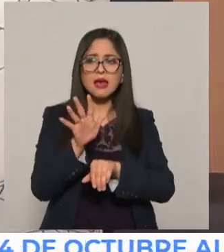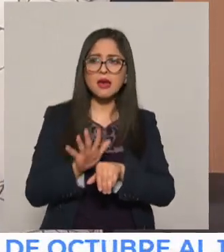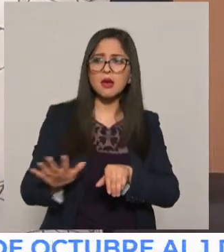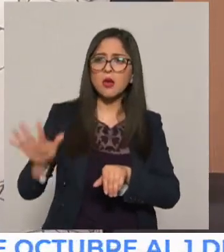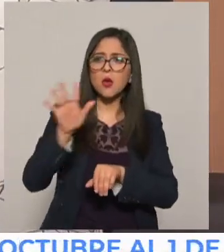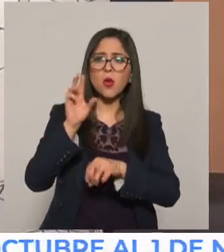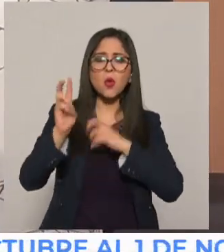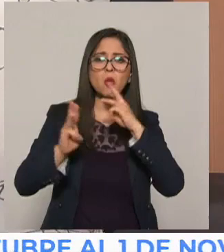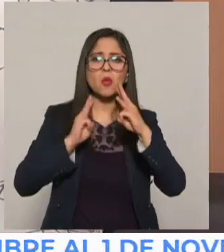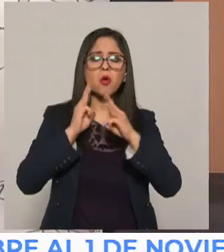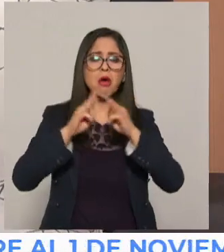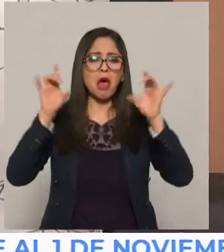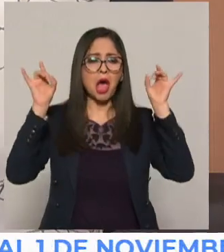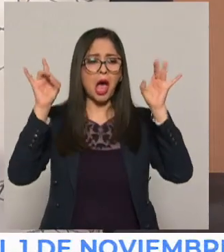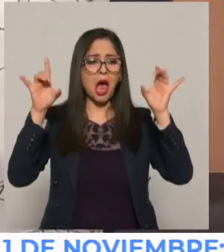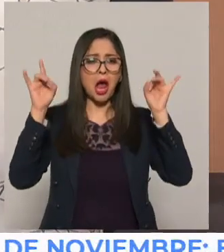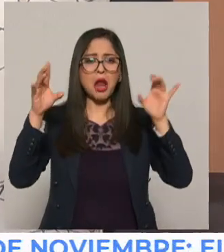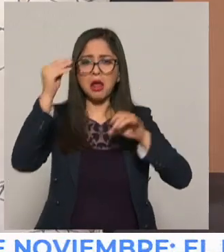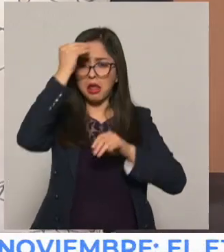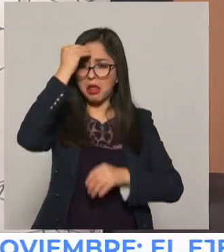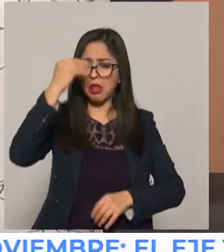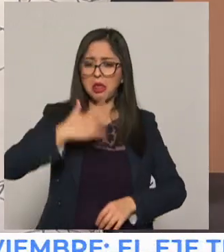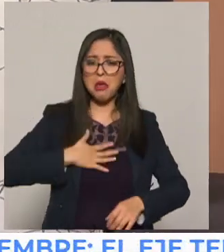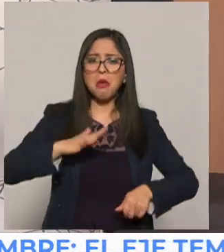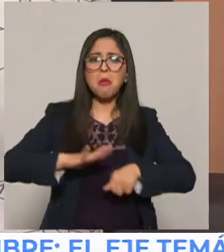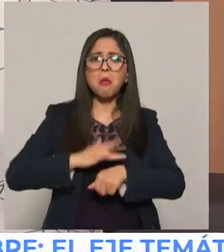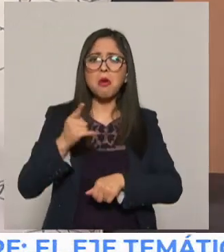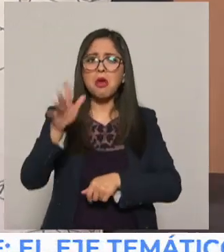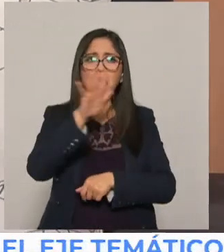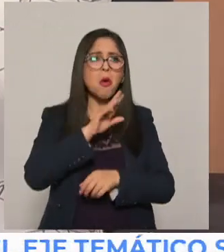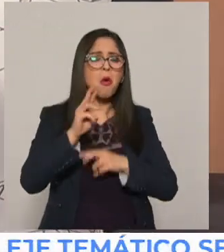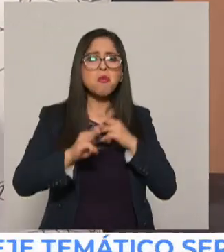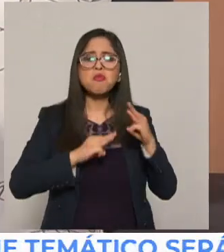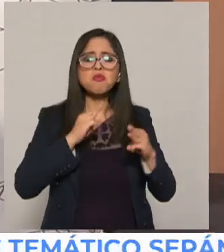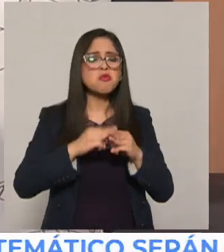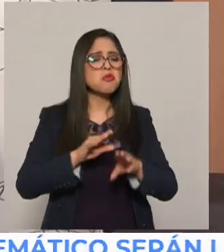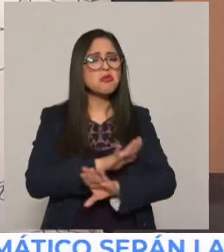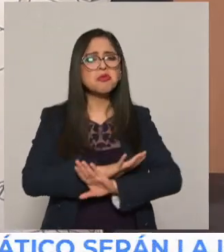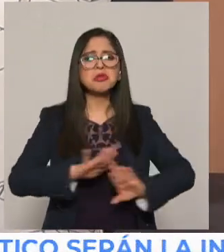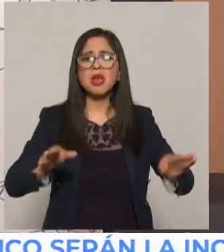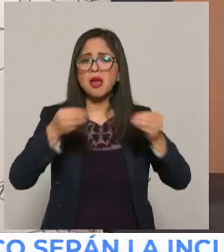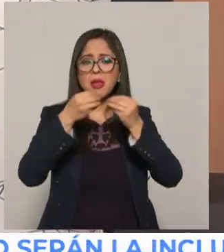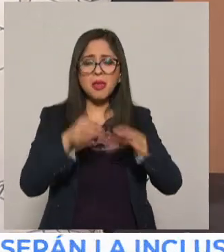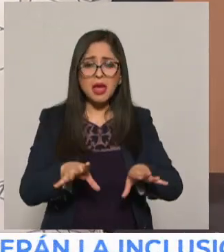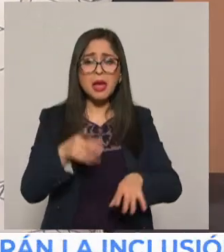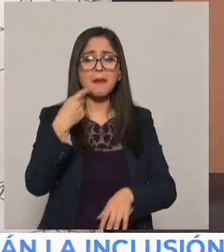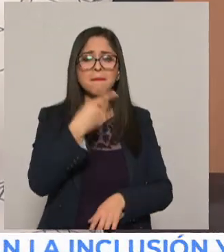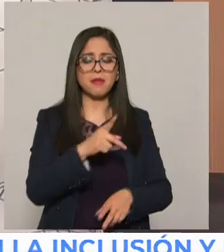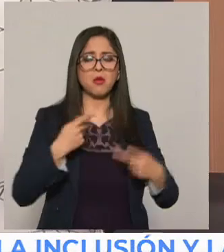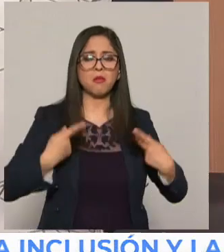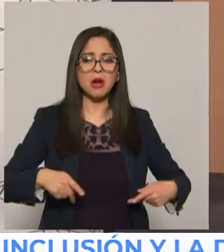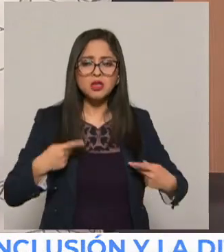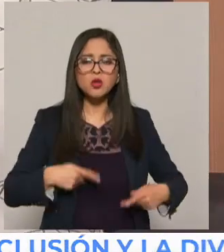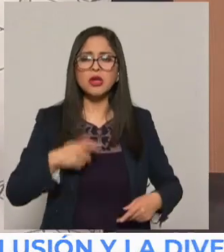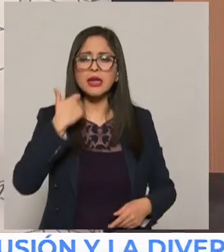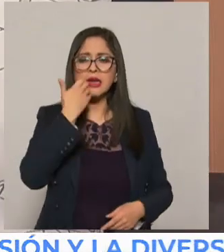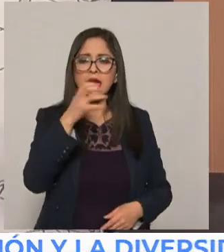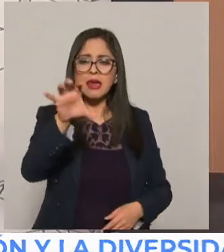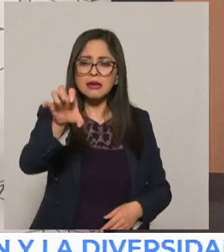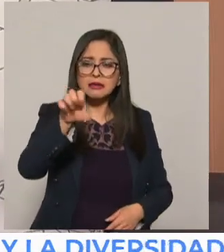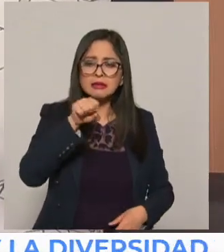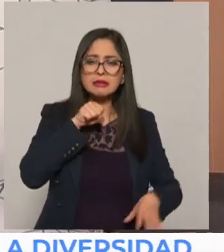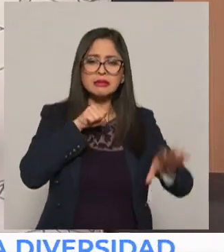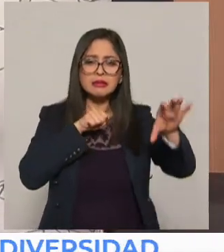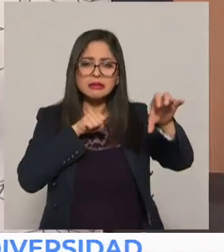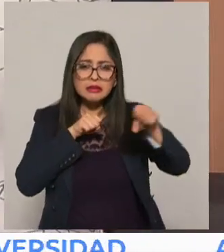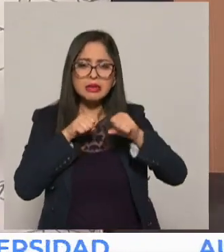abandonaron porque la humanidad ya no tiene solución. Estos tipos que viven un poco en el underground se encargan de cazar las energías